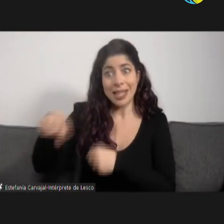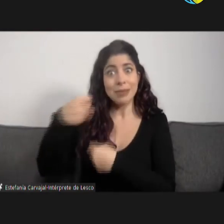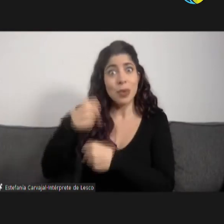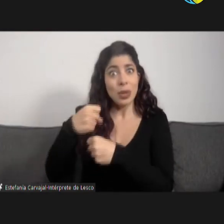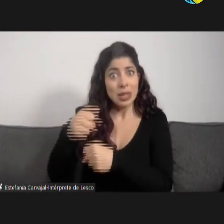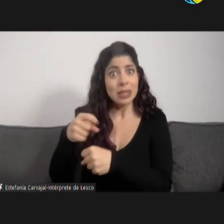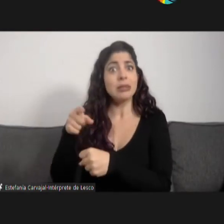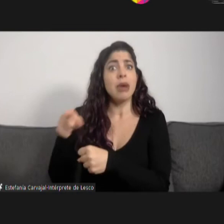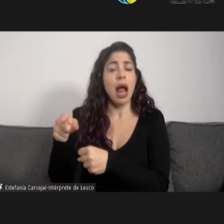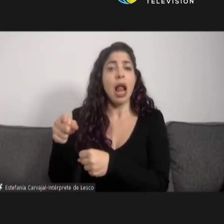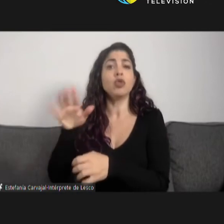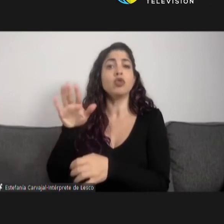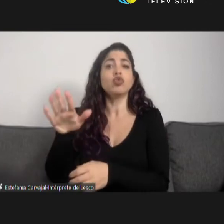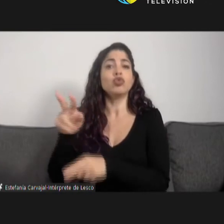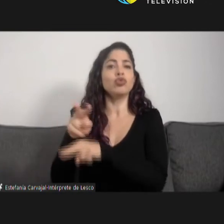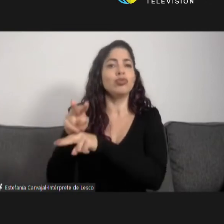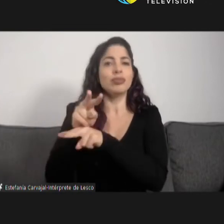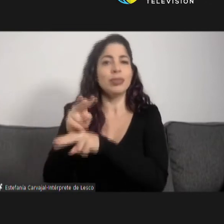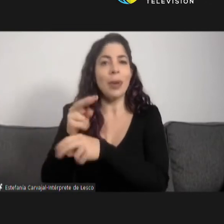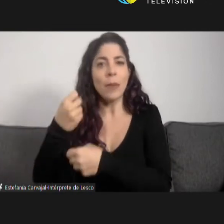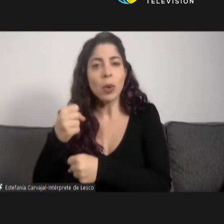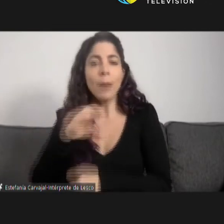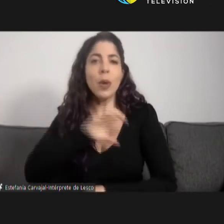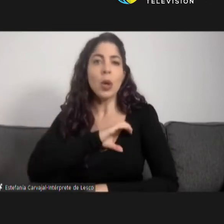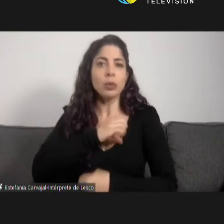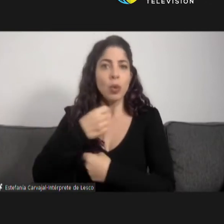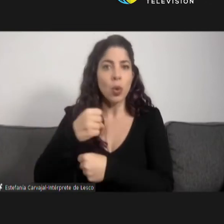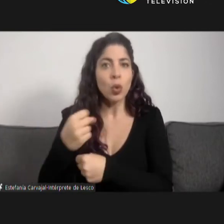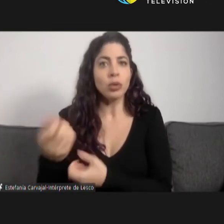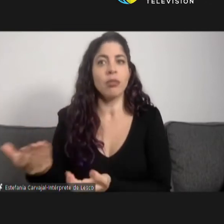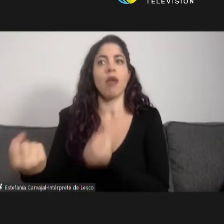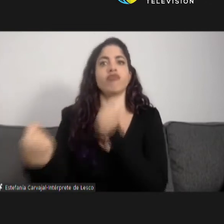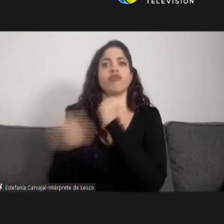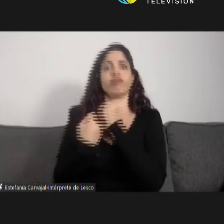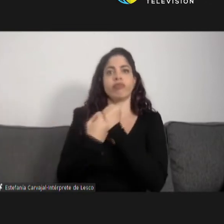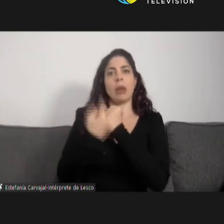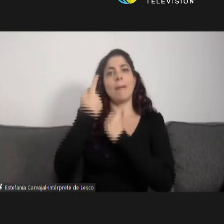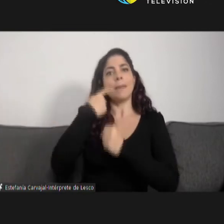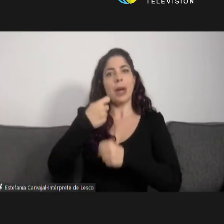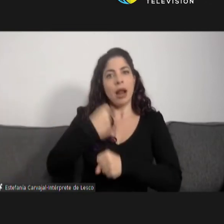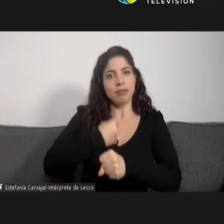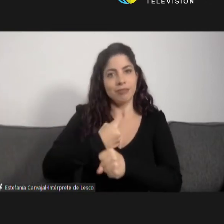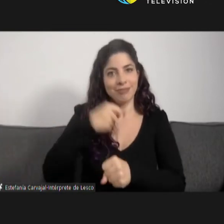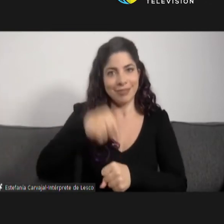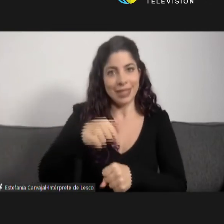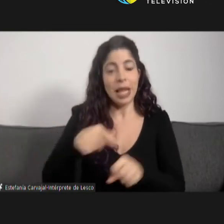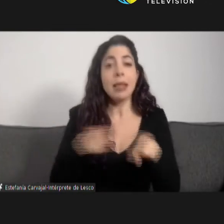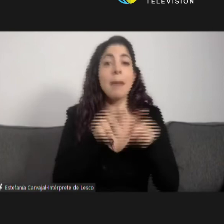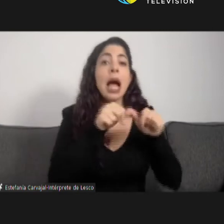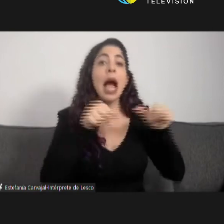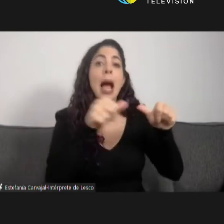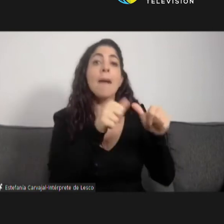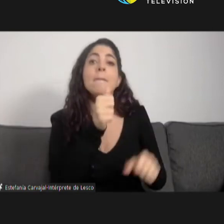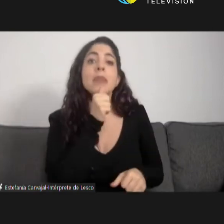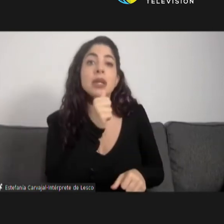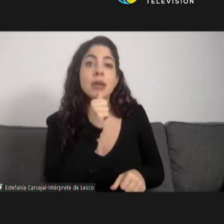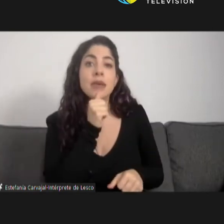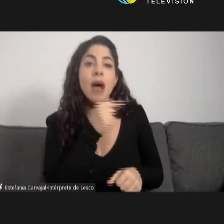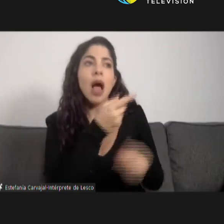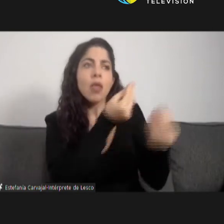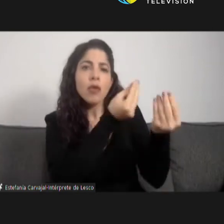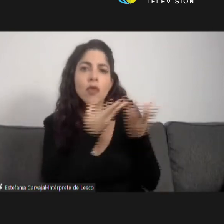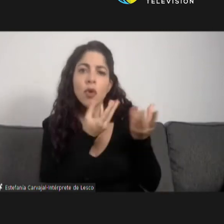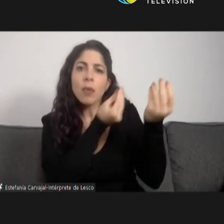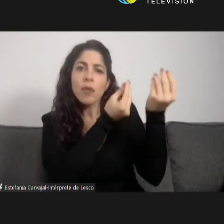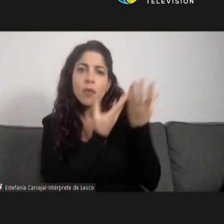sus inspectores municipales, a las policías municipales para que colaboren en este asunto, y el sector privado que también nos ha girado información,